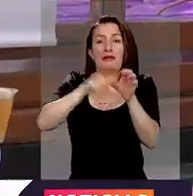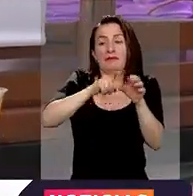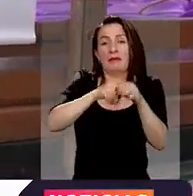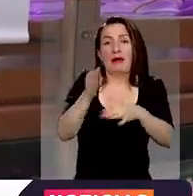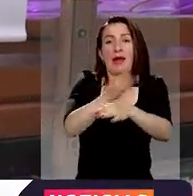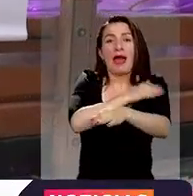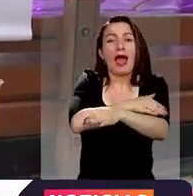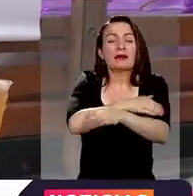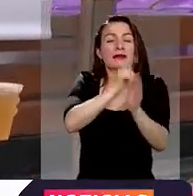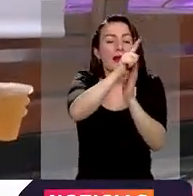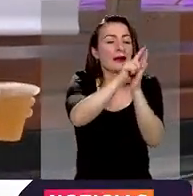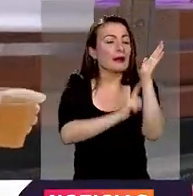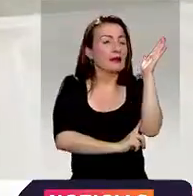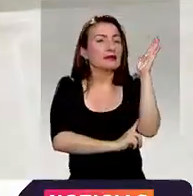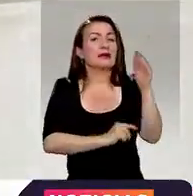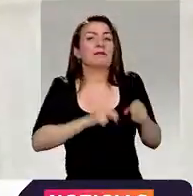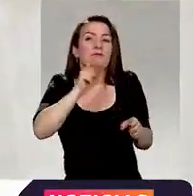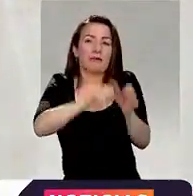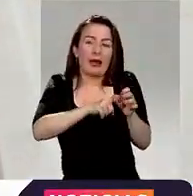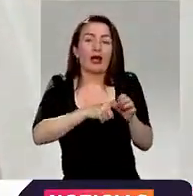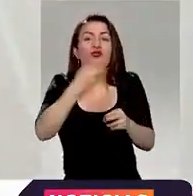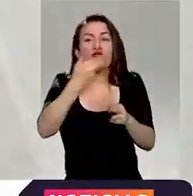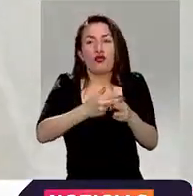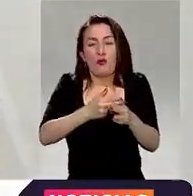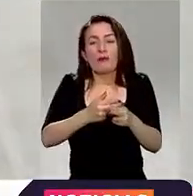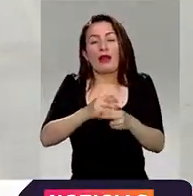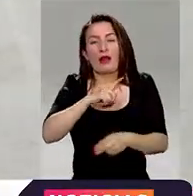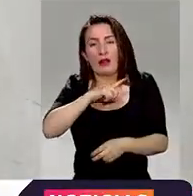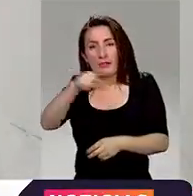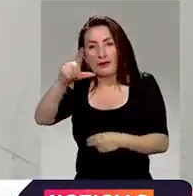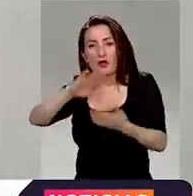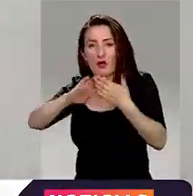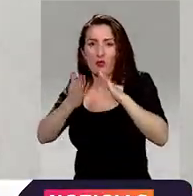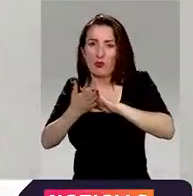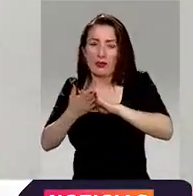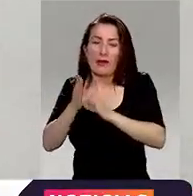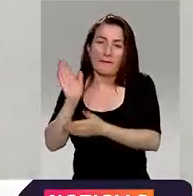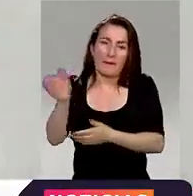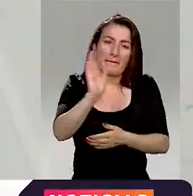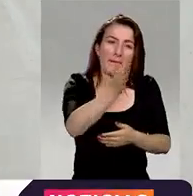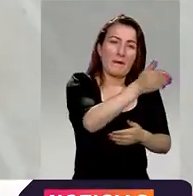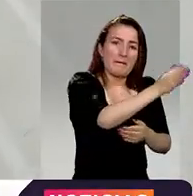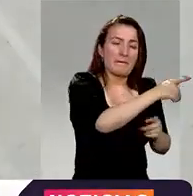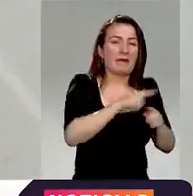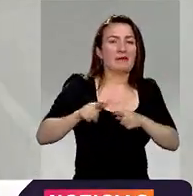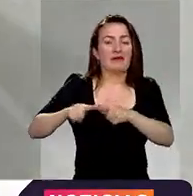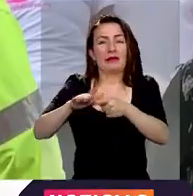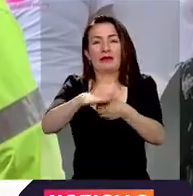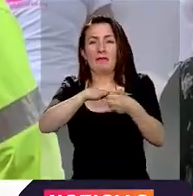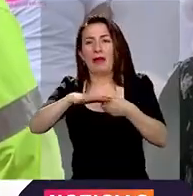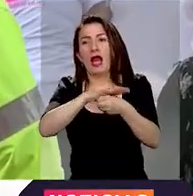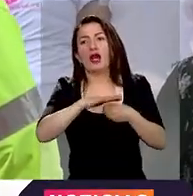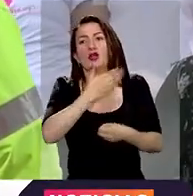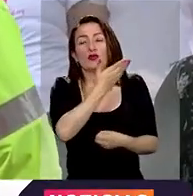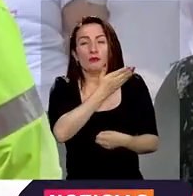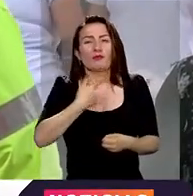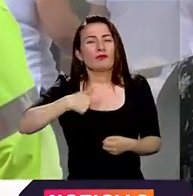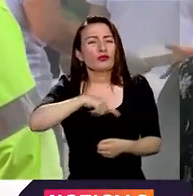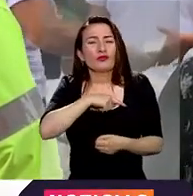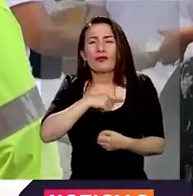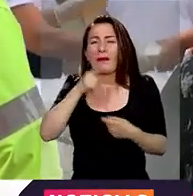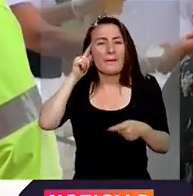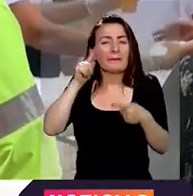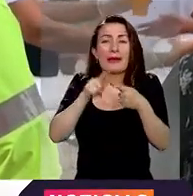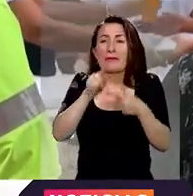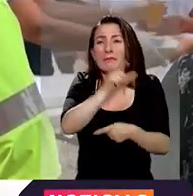a través de una lista con sus datos personales que un líder comunal se encargó de llevar a diferentes zonas de este barrio. Nosotros buscamos que